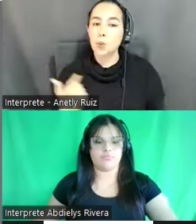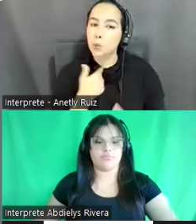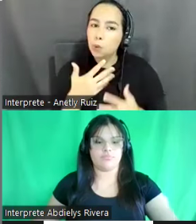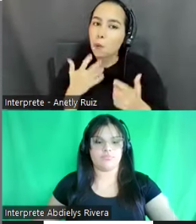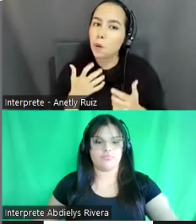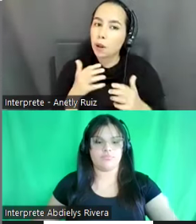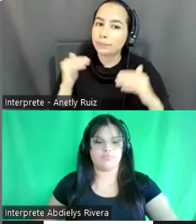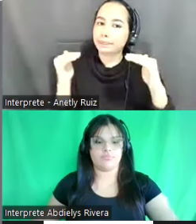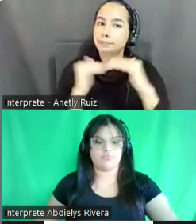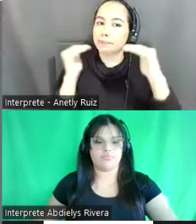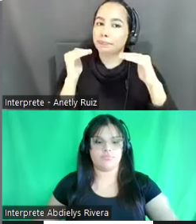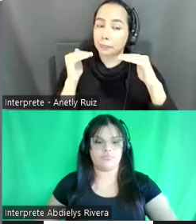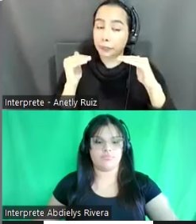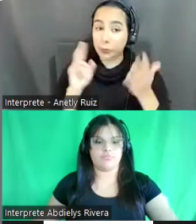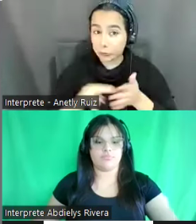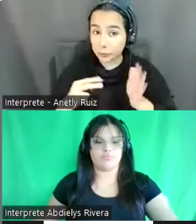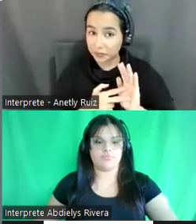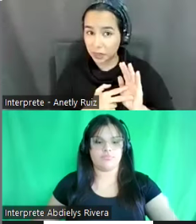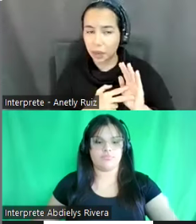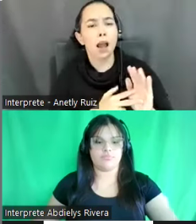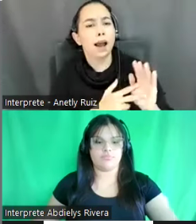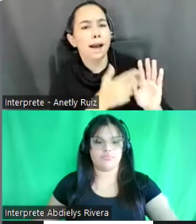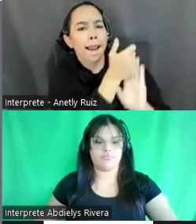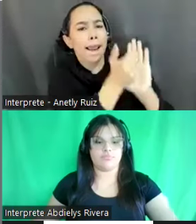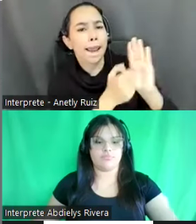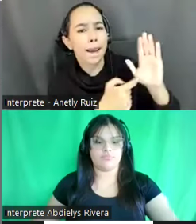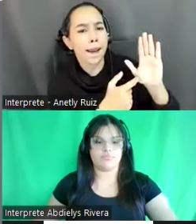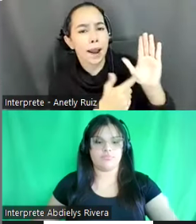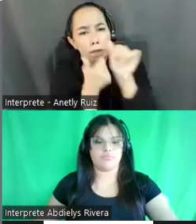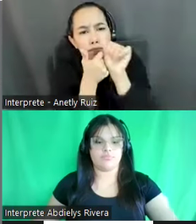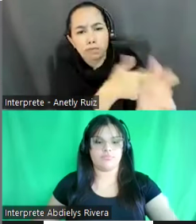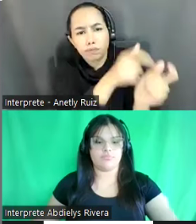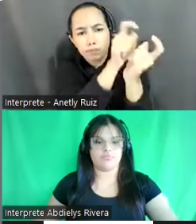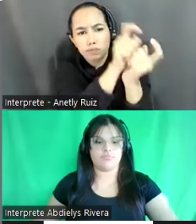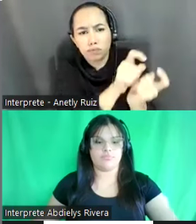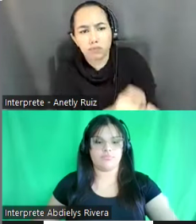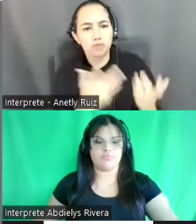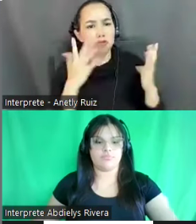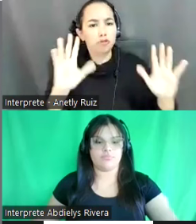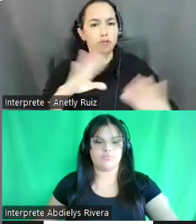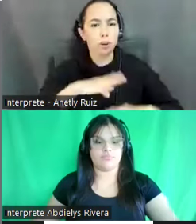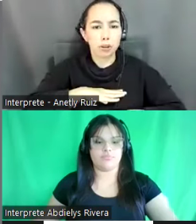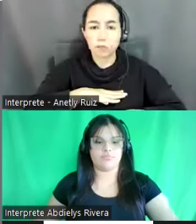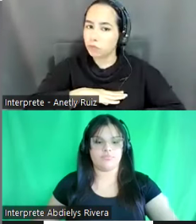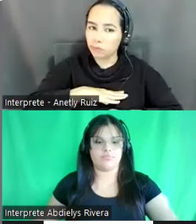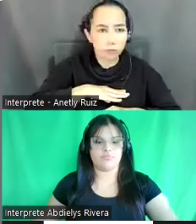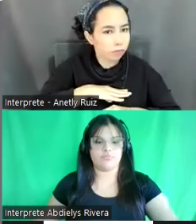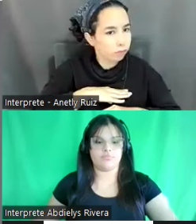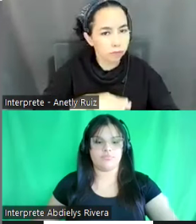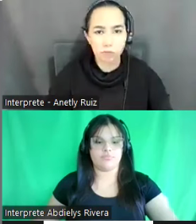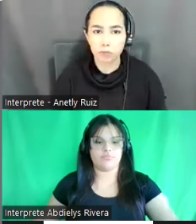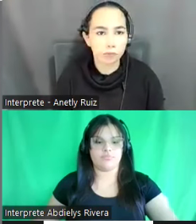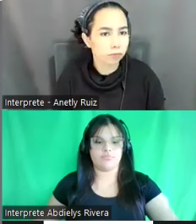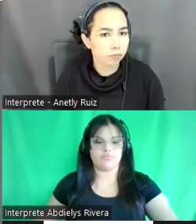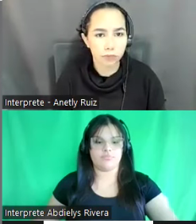La reglamentación como marco no puede ser el único recurso que nosotros utilicemos para trabajar esto de